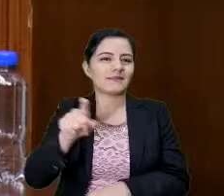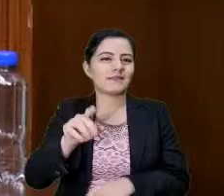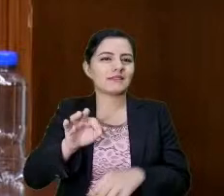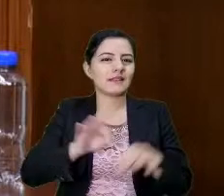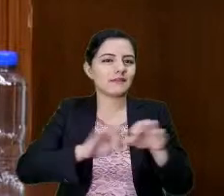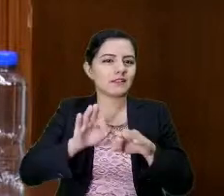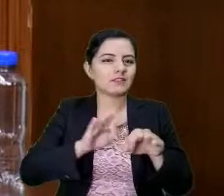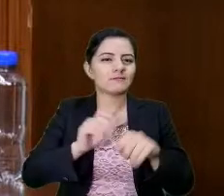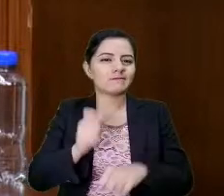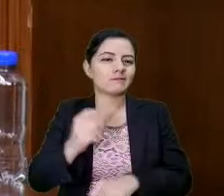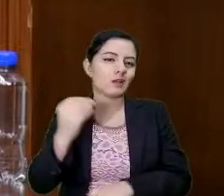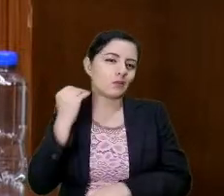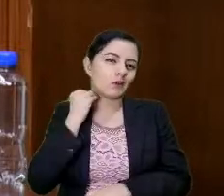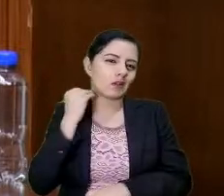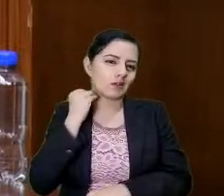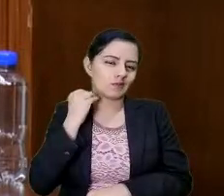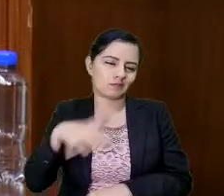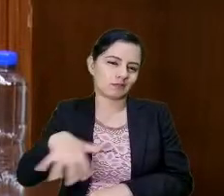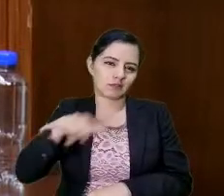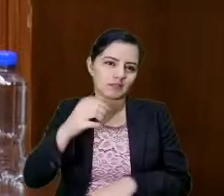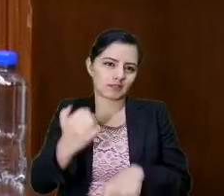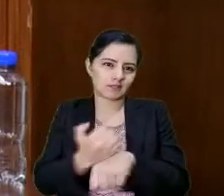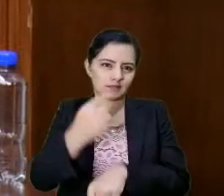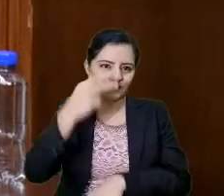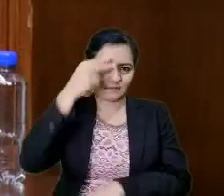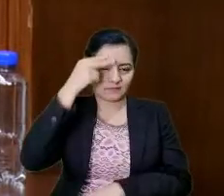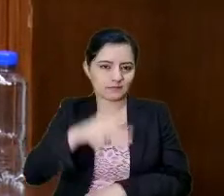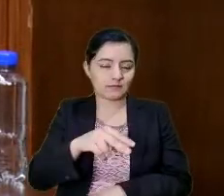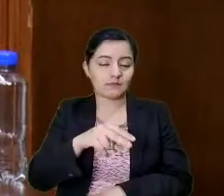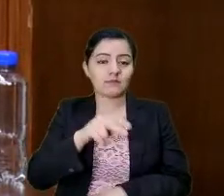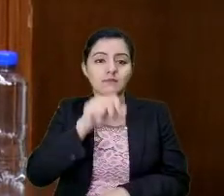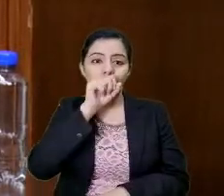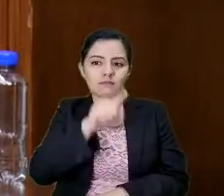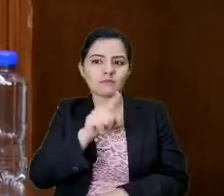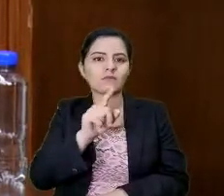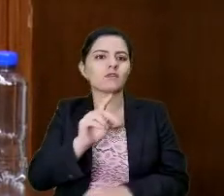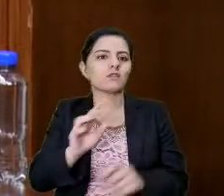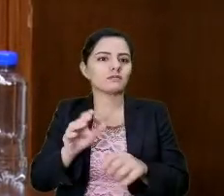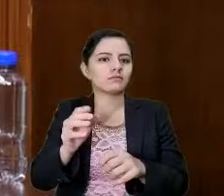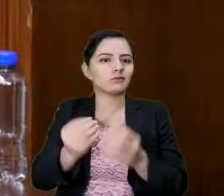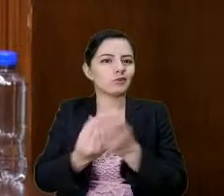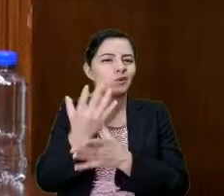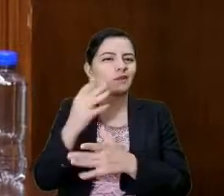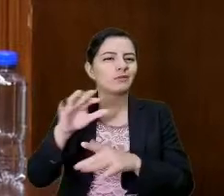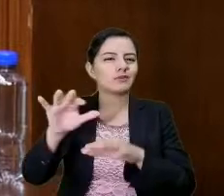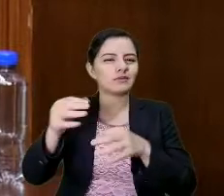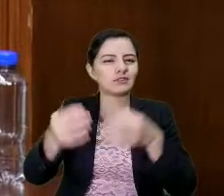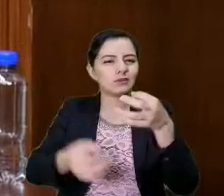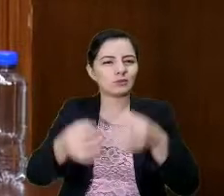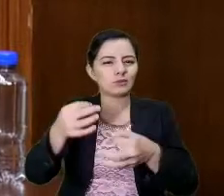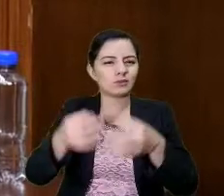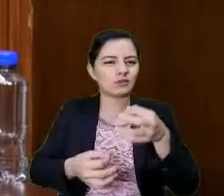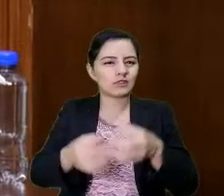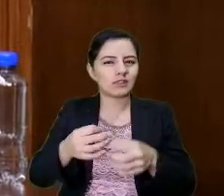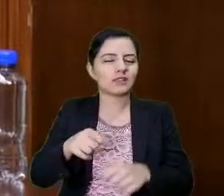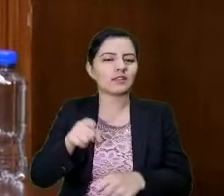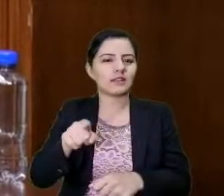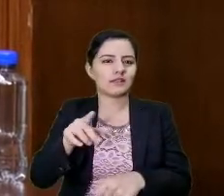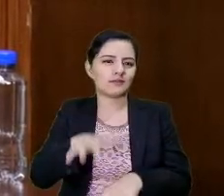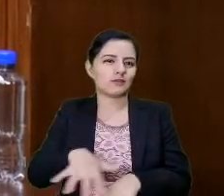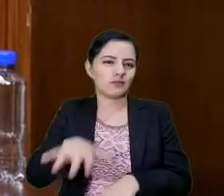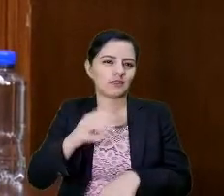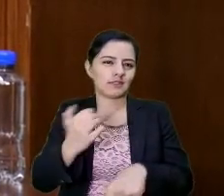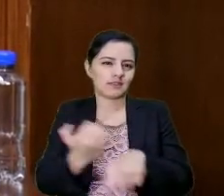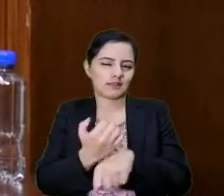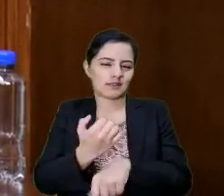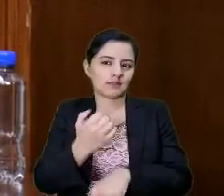judicial local. De igual forma, la creación de un tribunal de disciplina judicial local que será el responsable